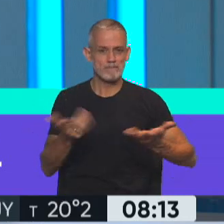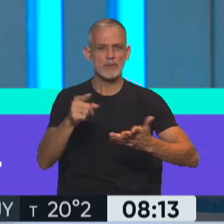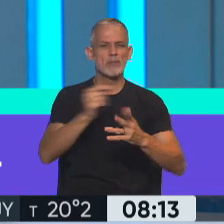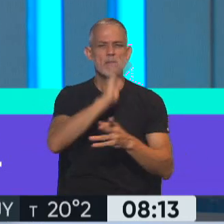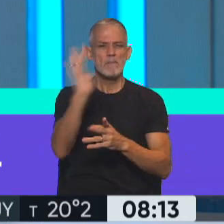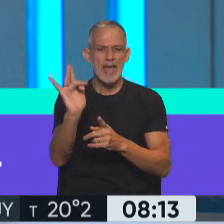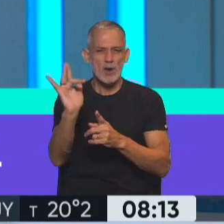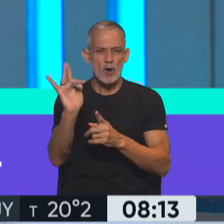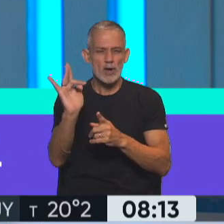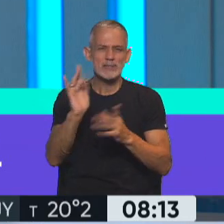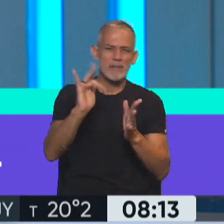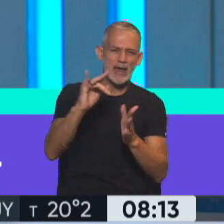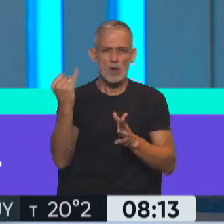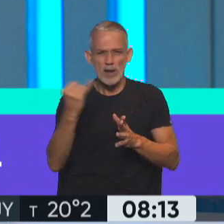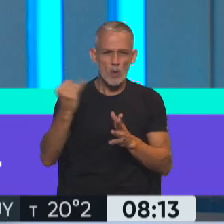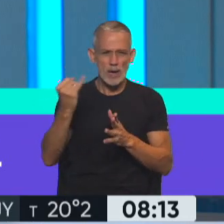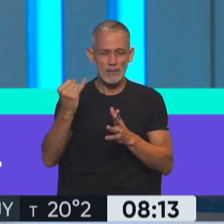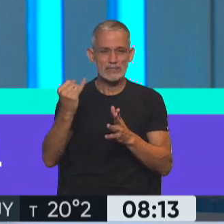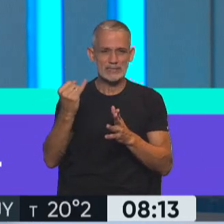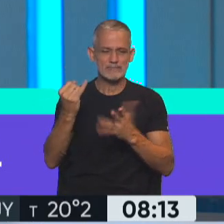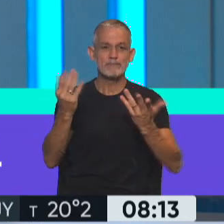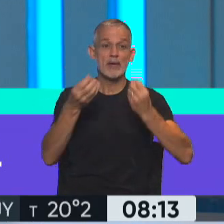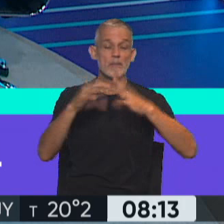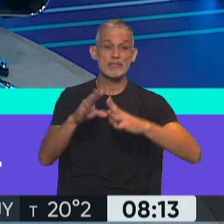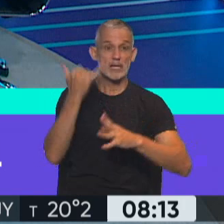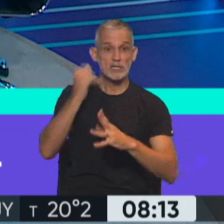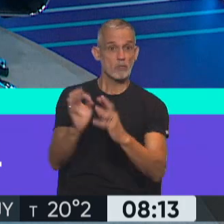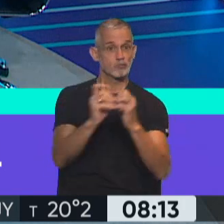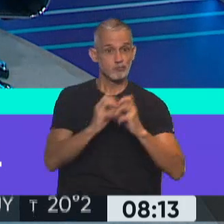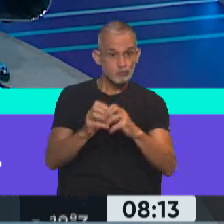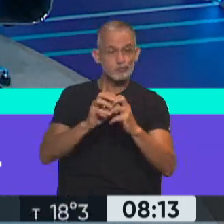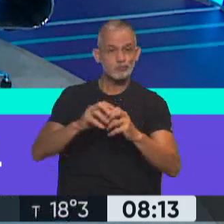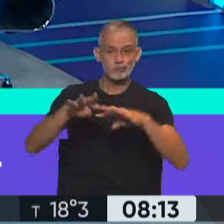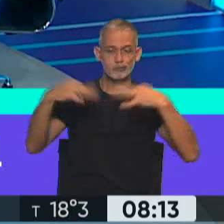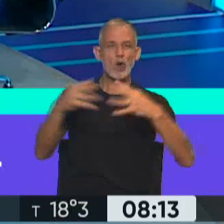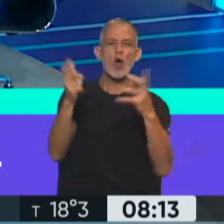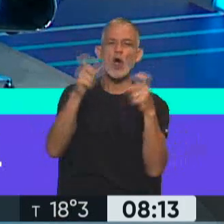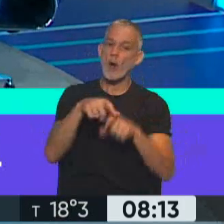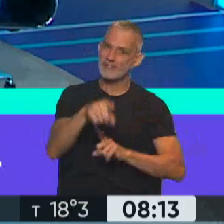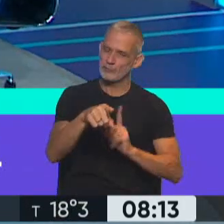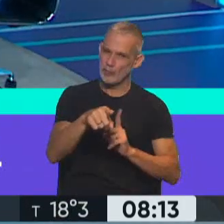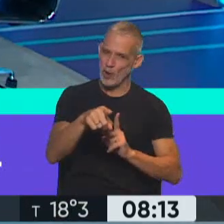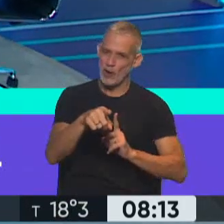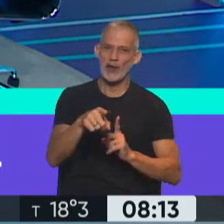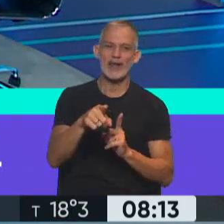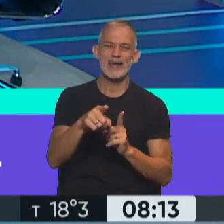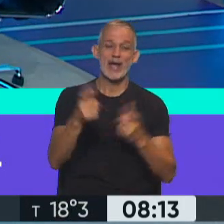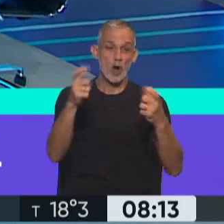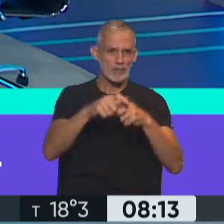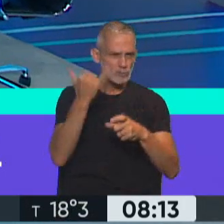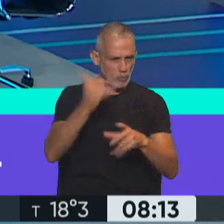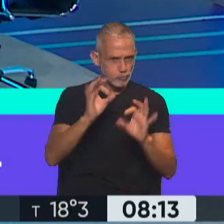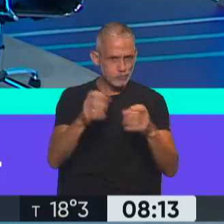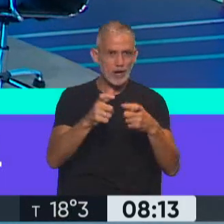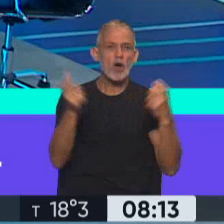del miércoles, jueves, comenzar ya el tratamiento de este proyecto en una comisión que ya está formada en el Congreso, en la Cámara de Diputados,